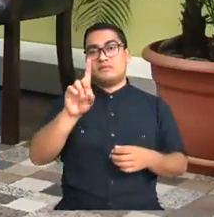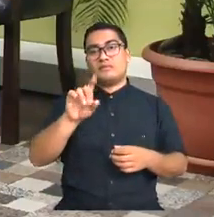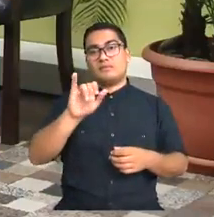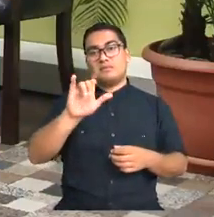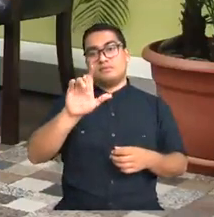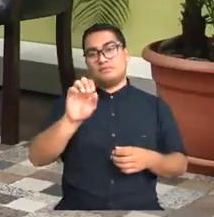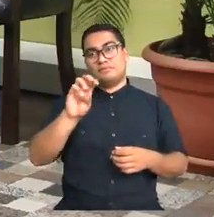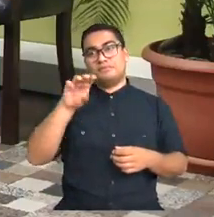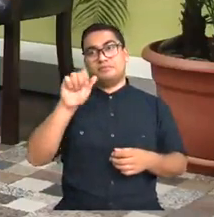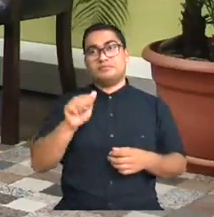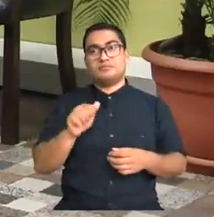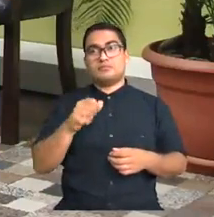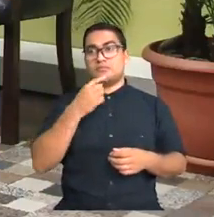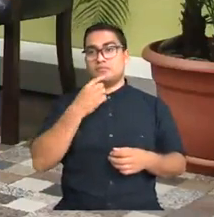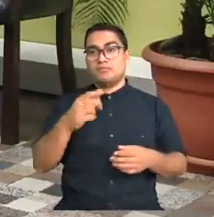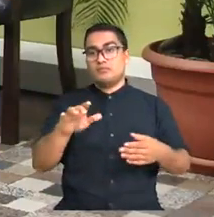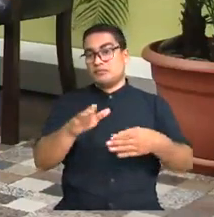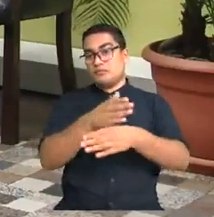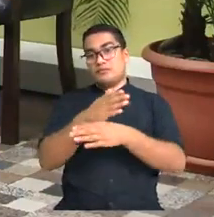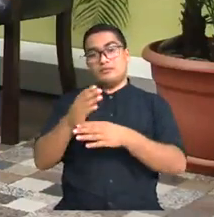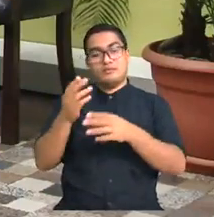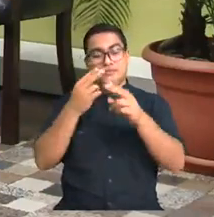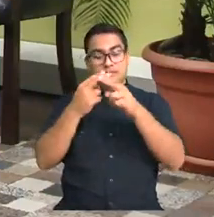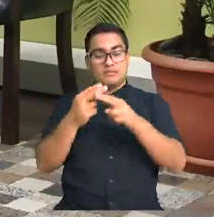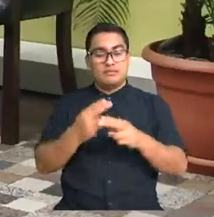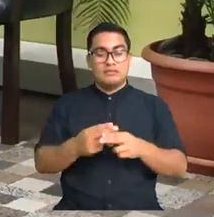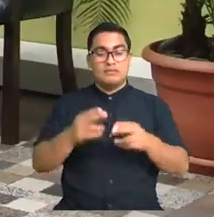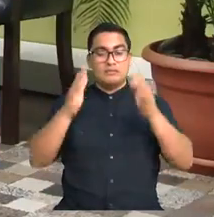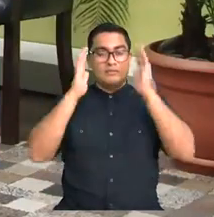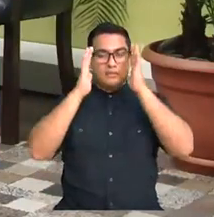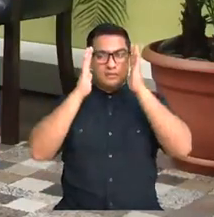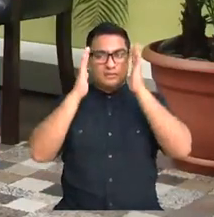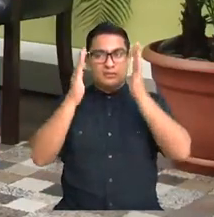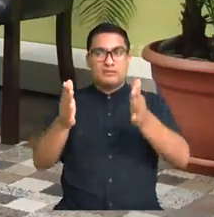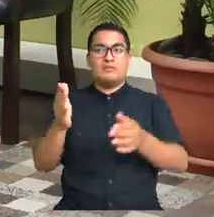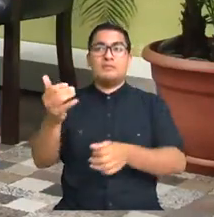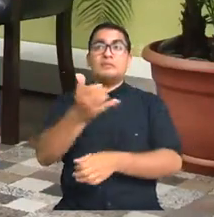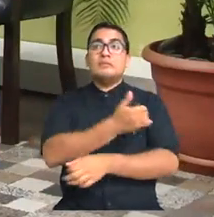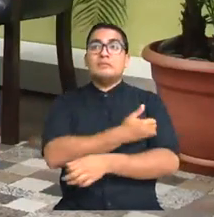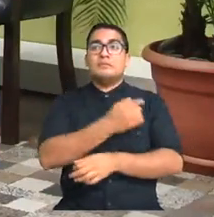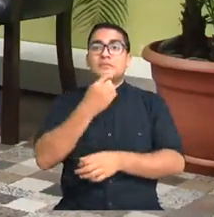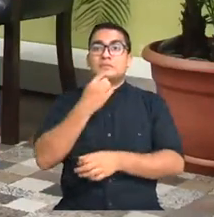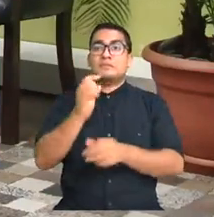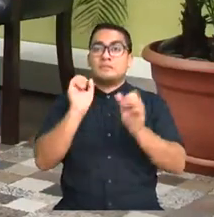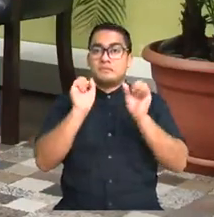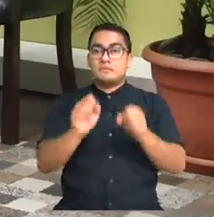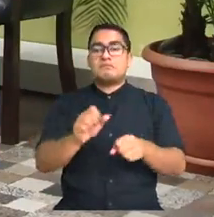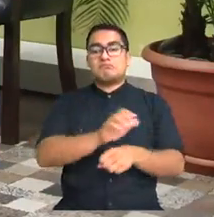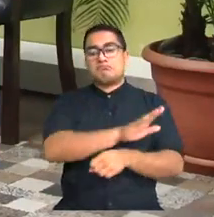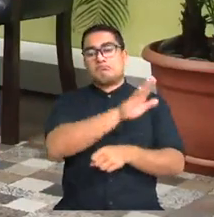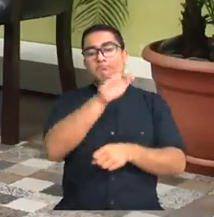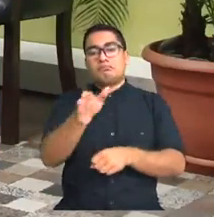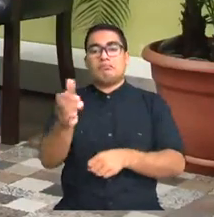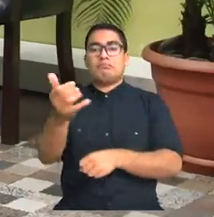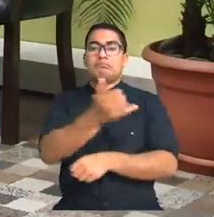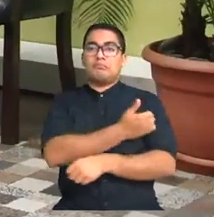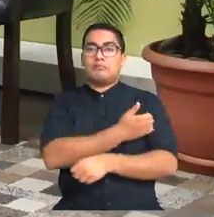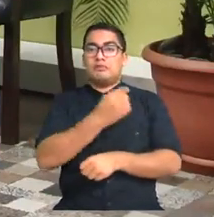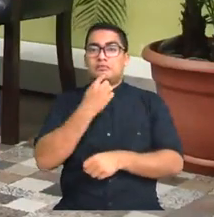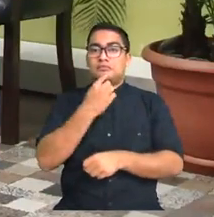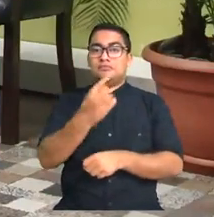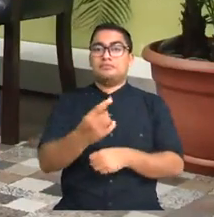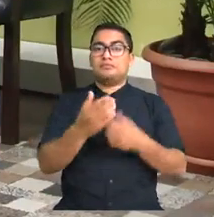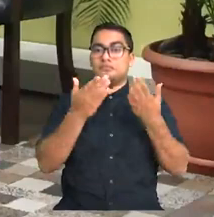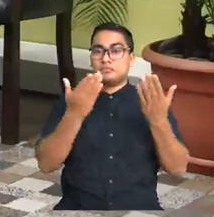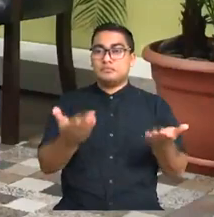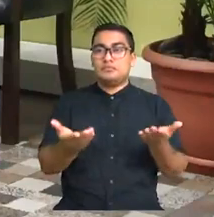esas verrugas, todo eso lo atendemos allá y pueden llegar al hospital dermatológico para que